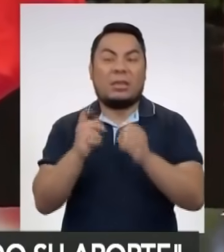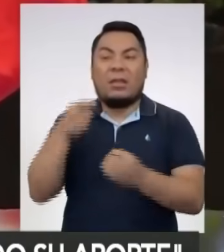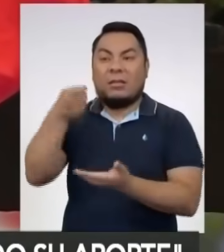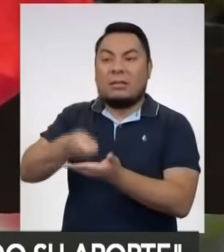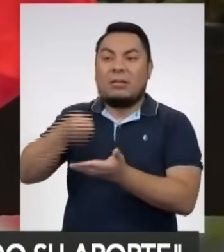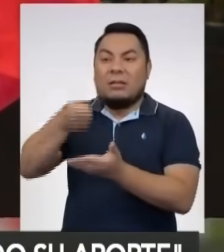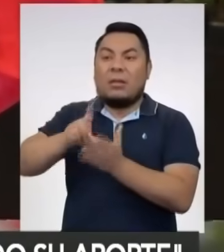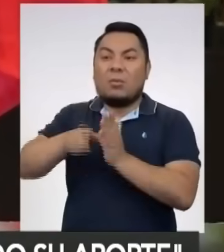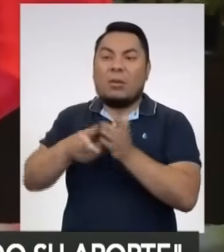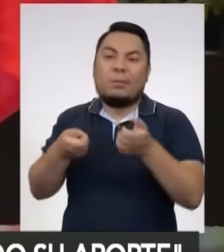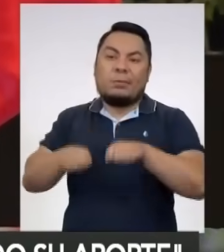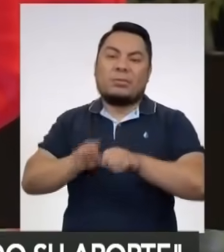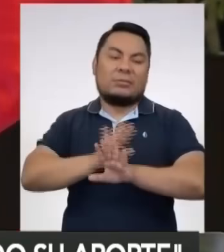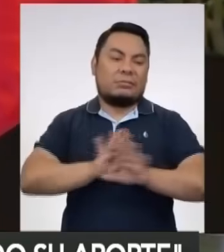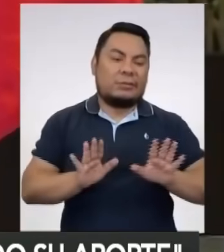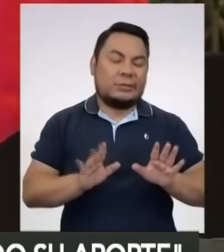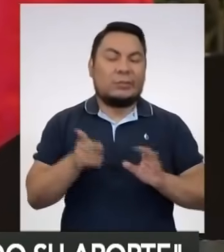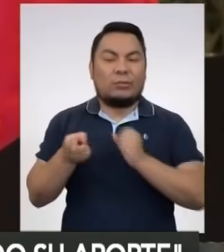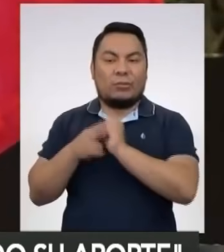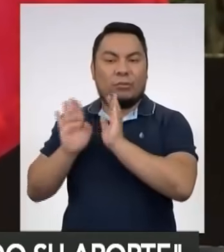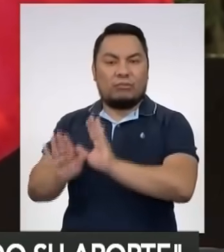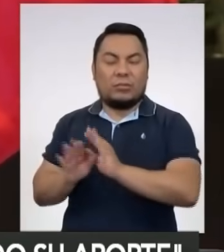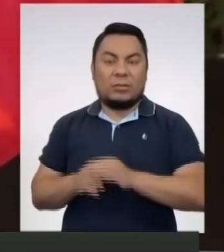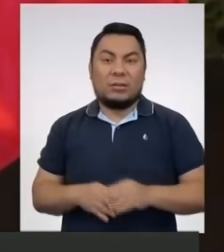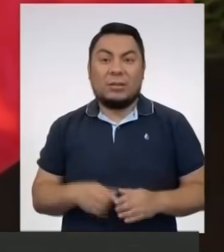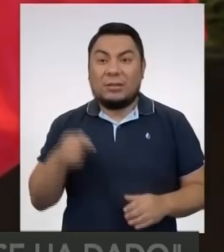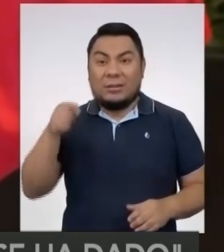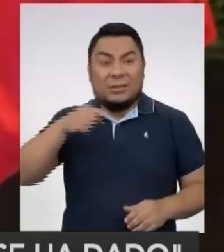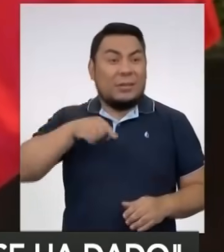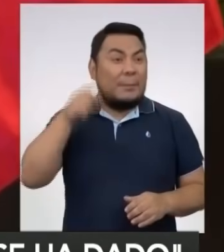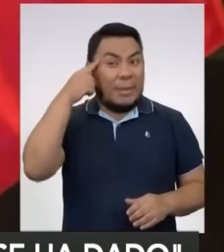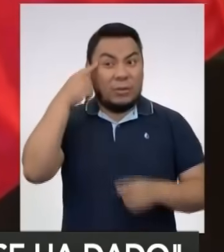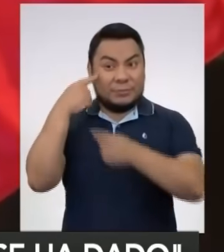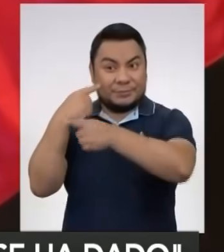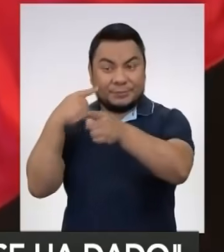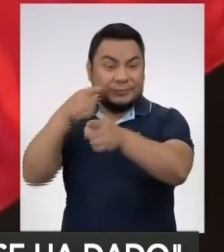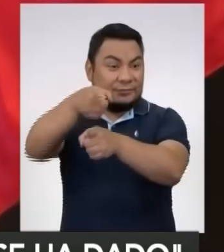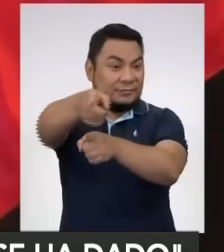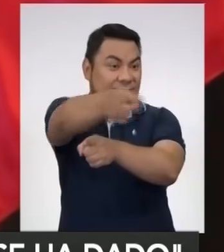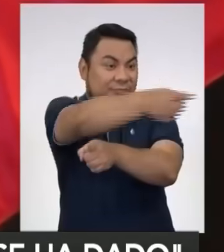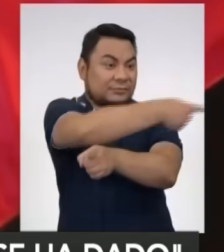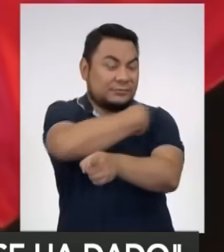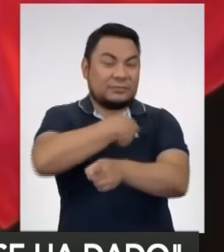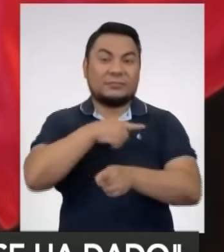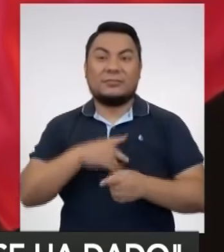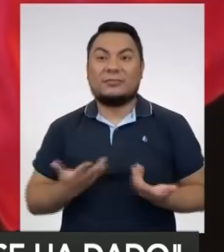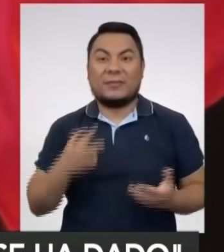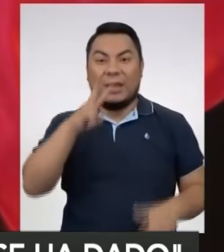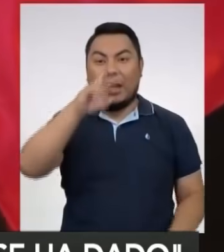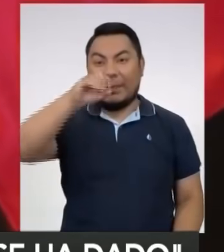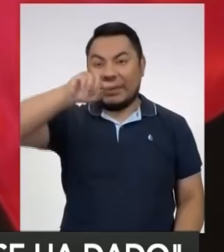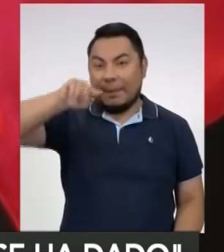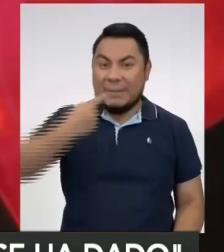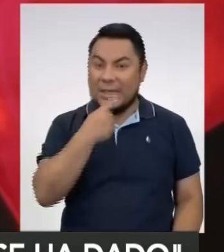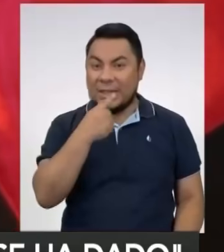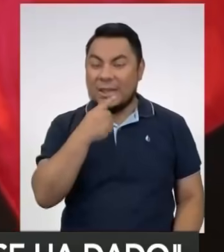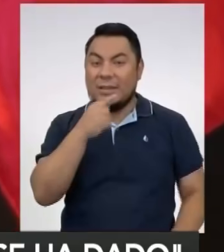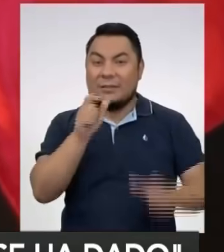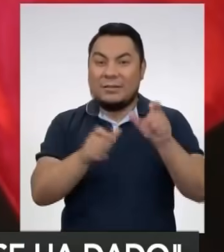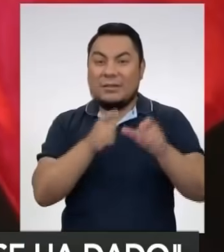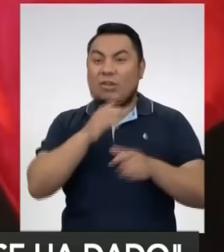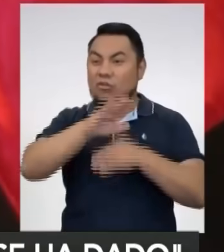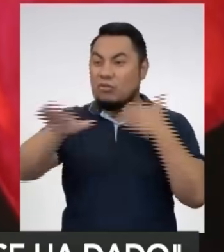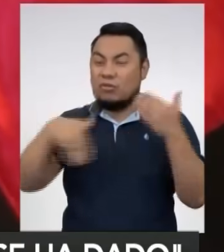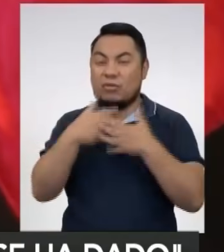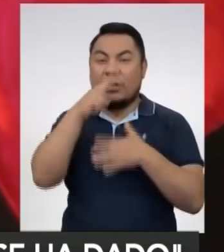Si le damos 25% a todos, solamente 20.000 aportantes, 20.000